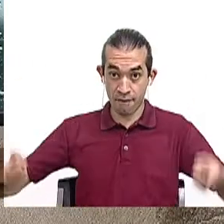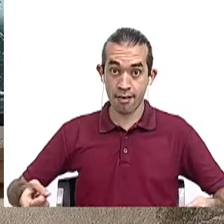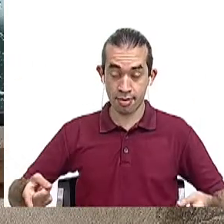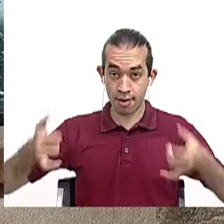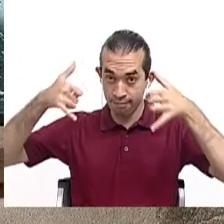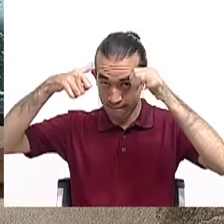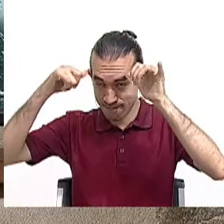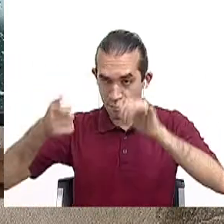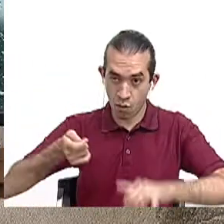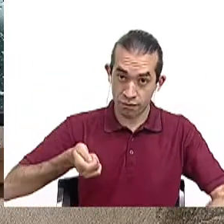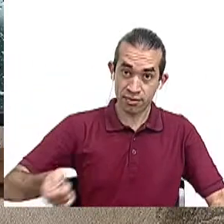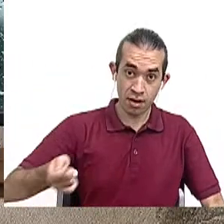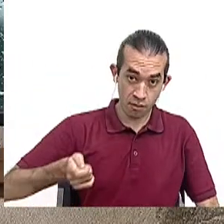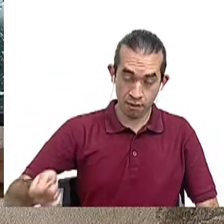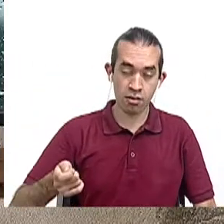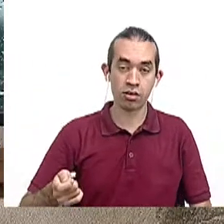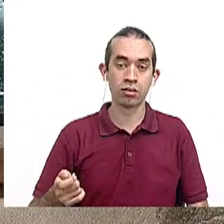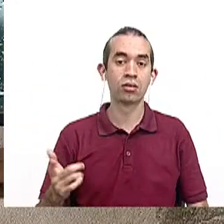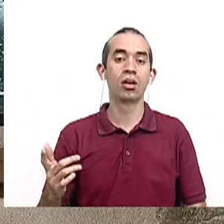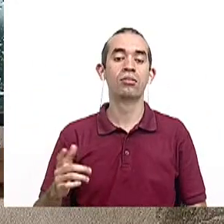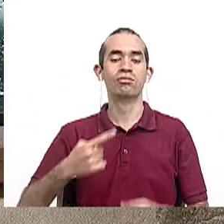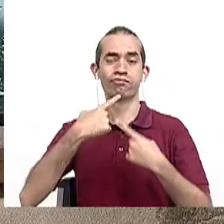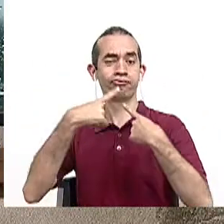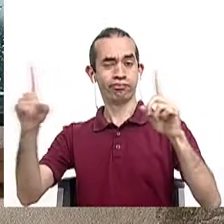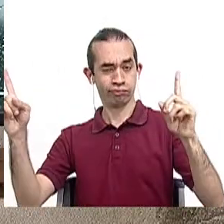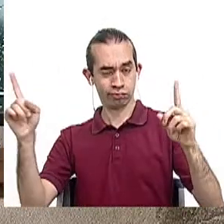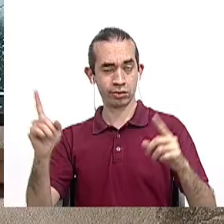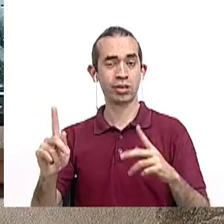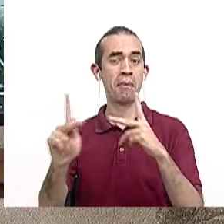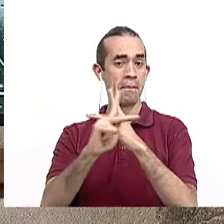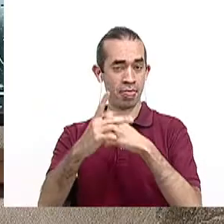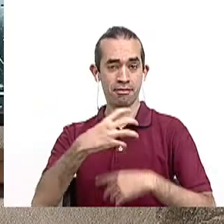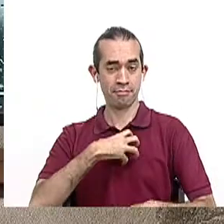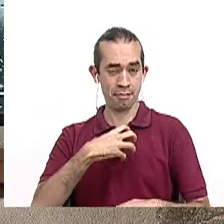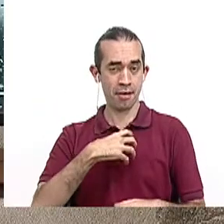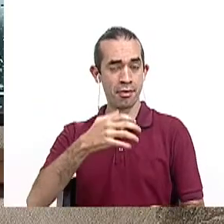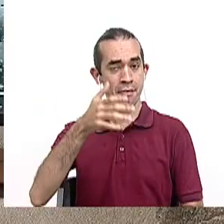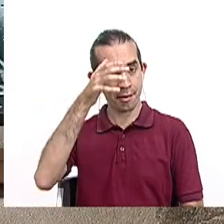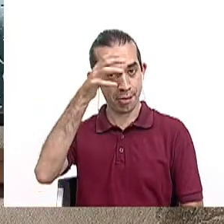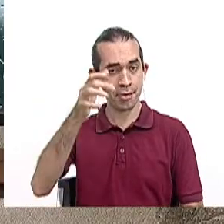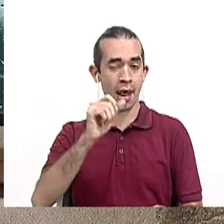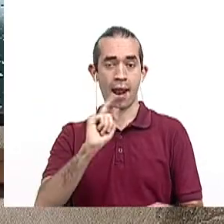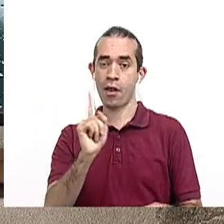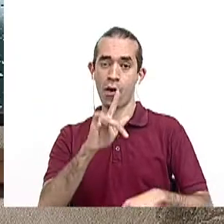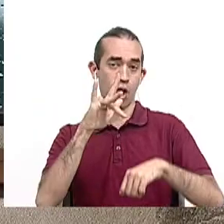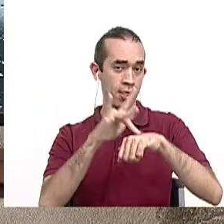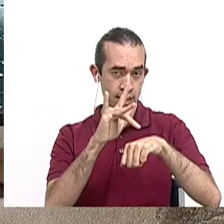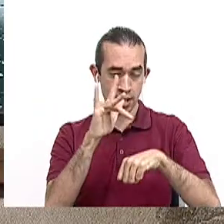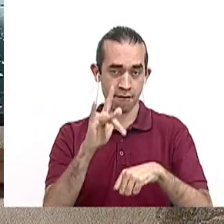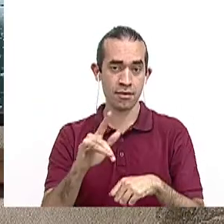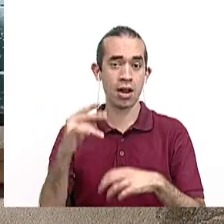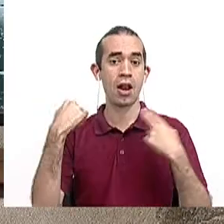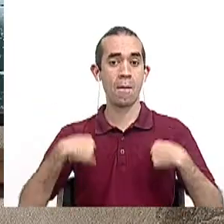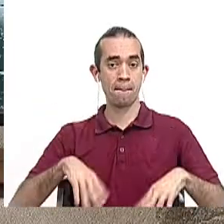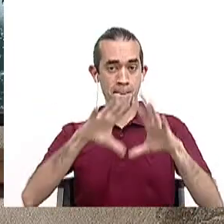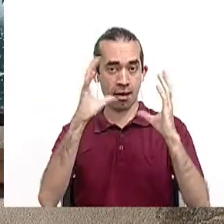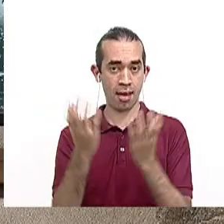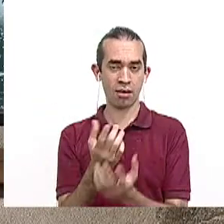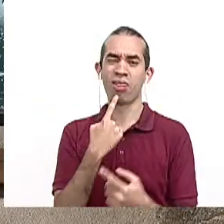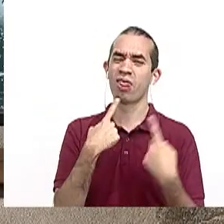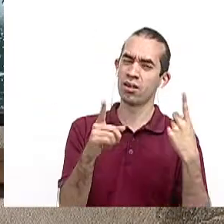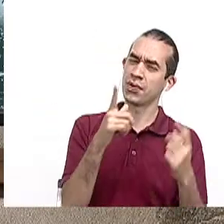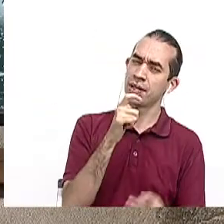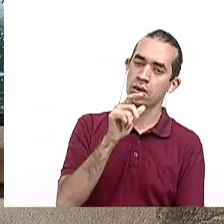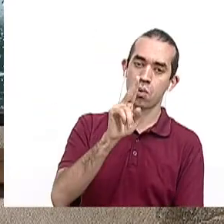declarados como Patrimonio Cultural Intangible de la Humanidad por la UNESCO, algo que a los costarricenses nos